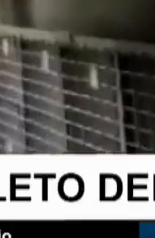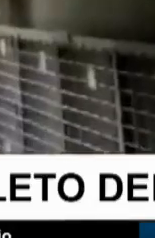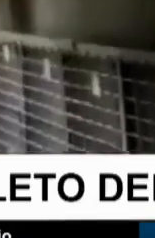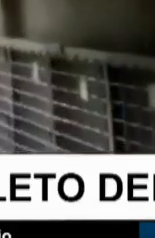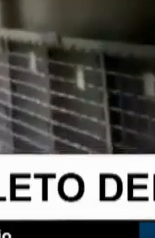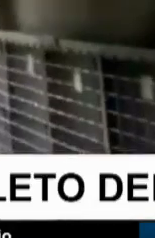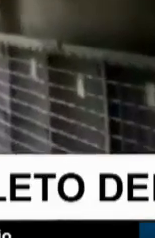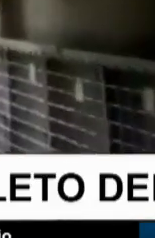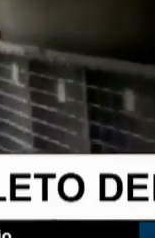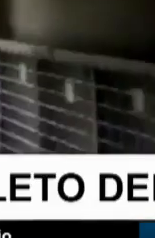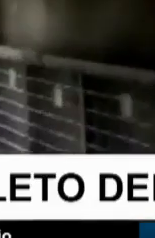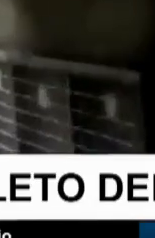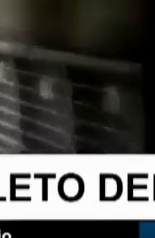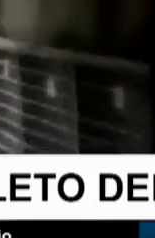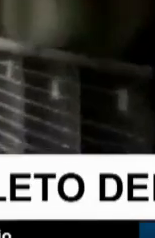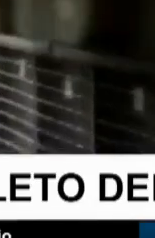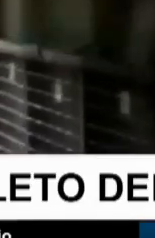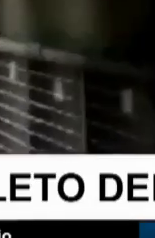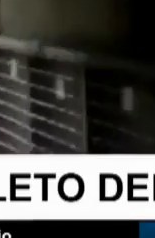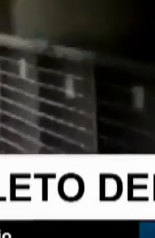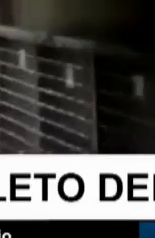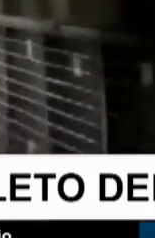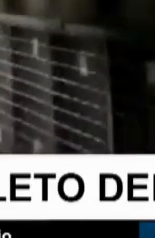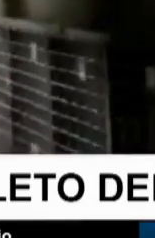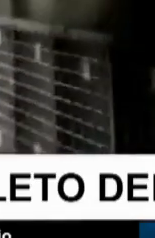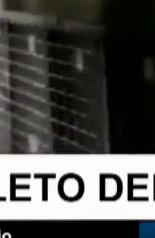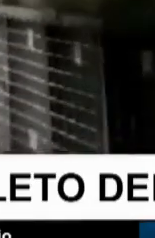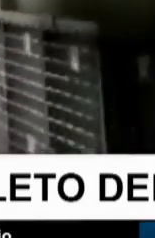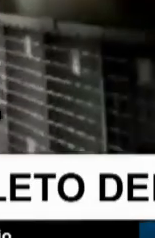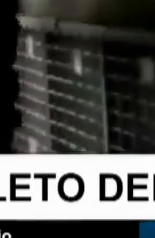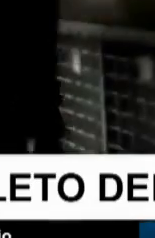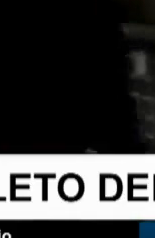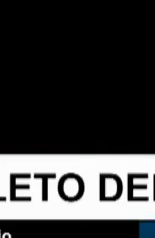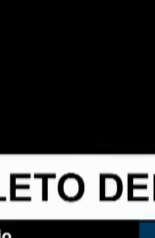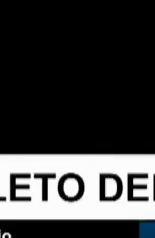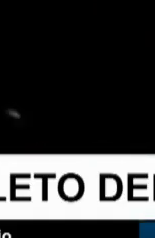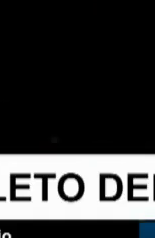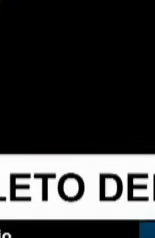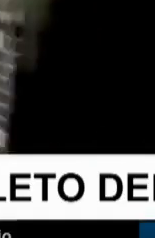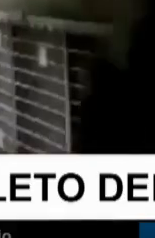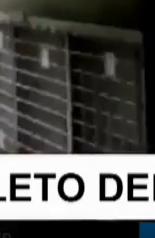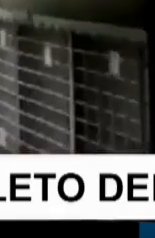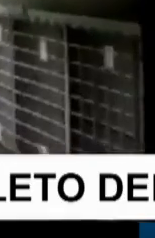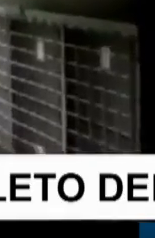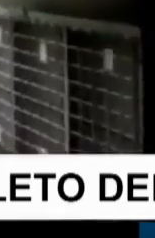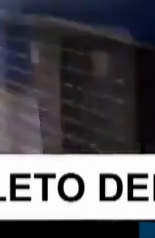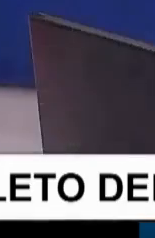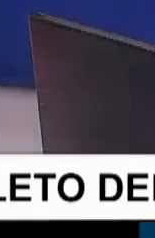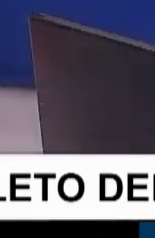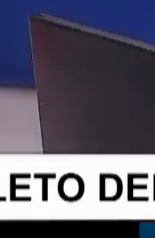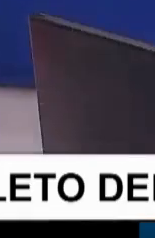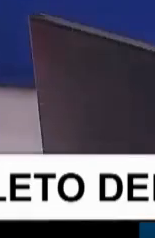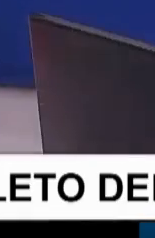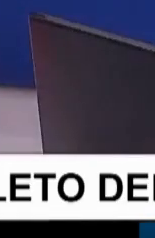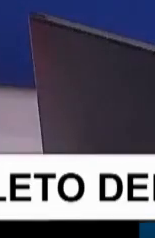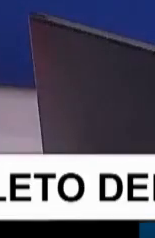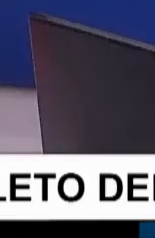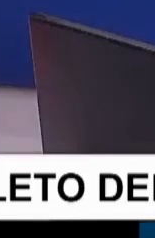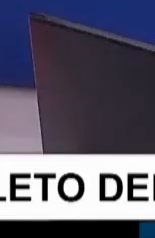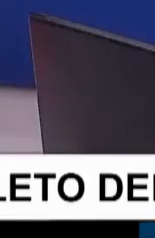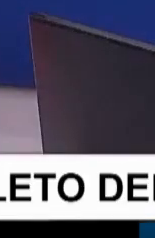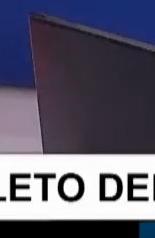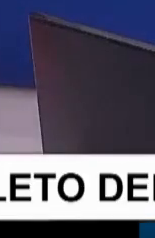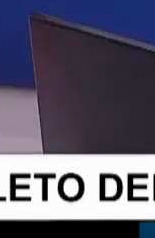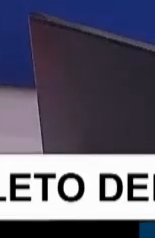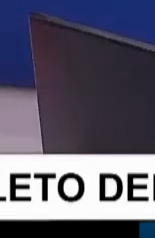60 días, pero la verdad, quitando la facultad a los militares, no estábamos dispuestos. El estado de emergencia fue decretado por el presidente Gabriel Boric el